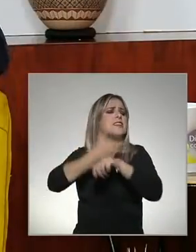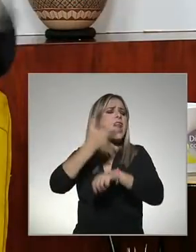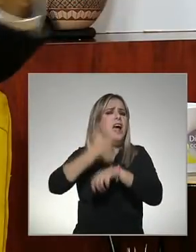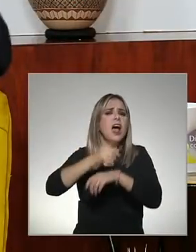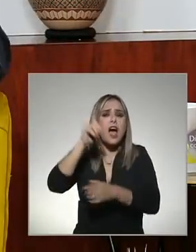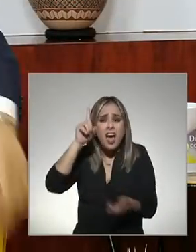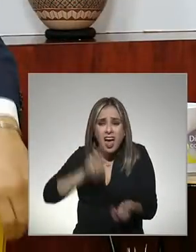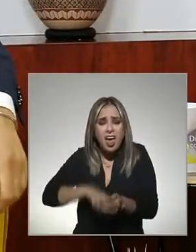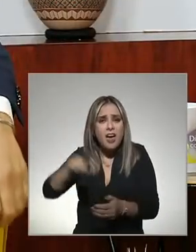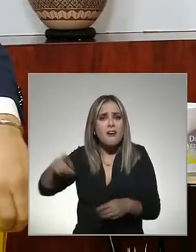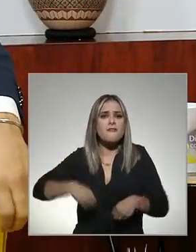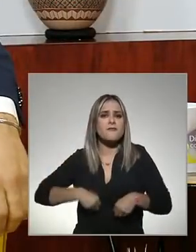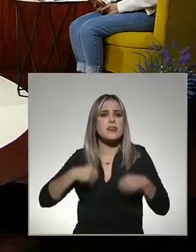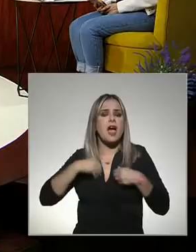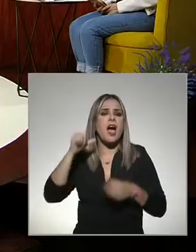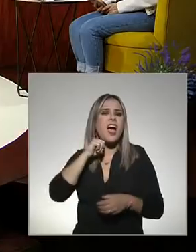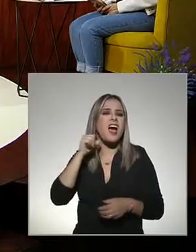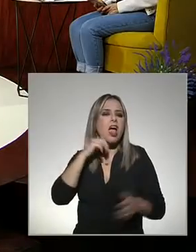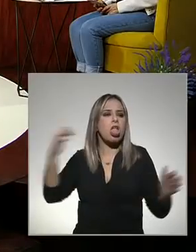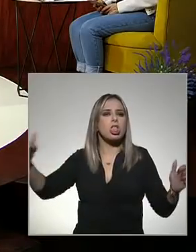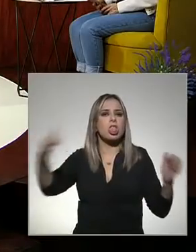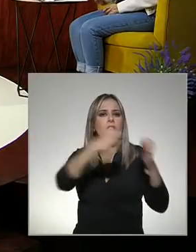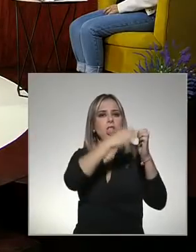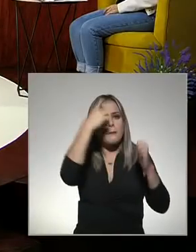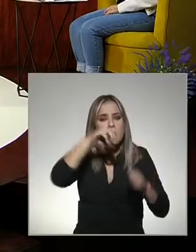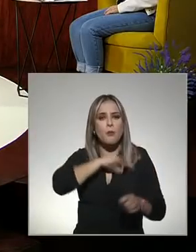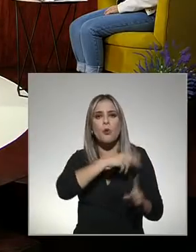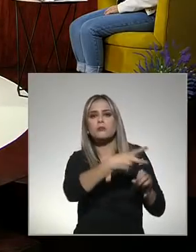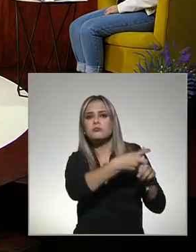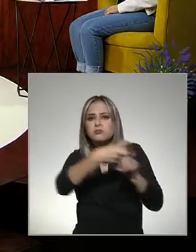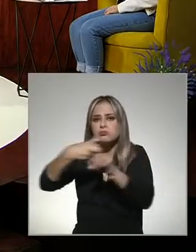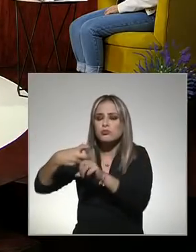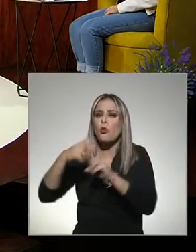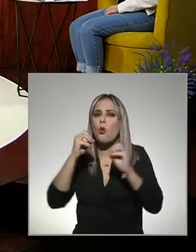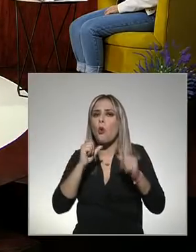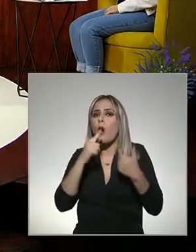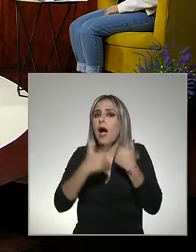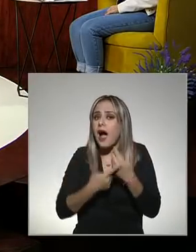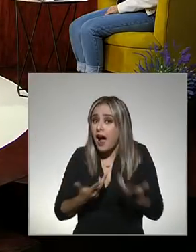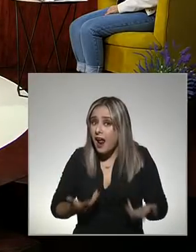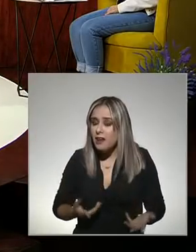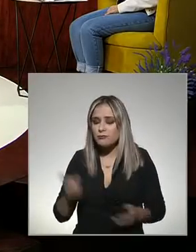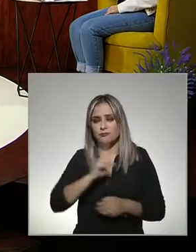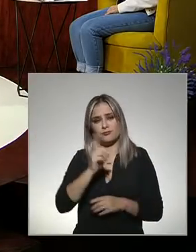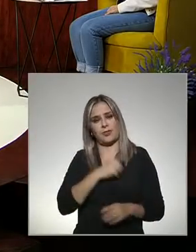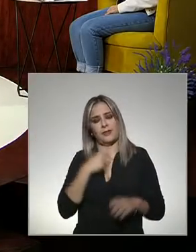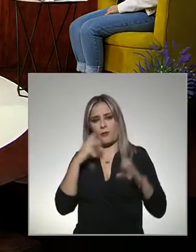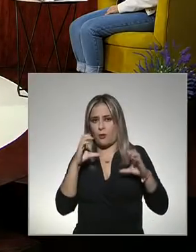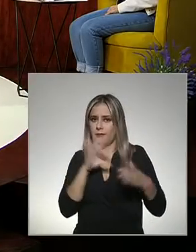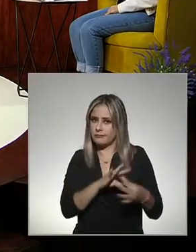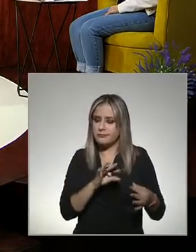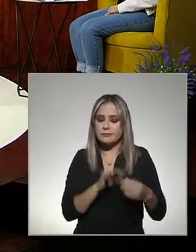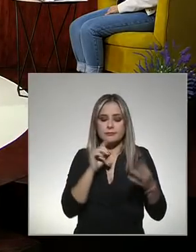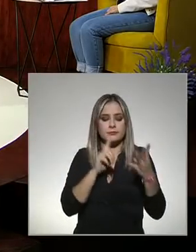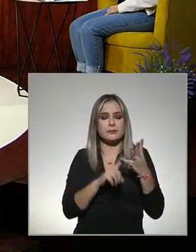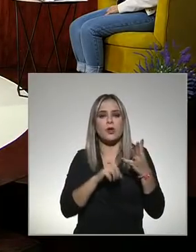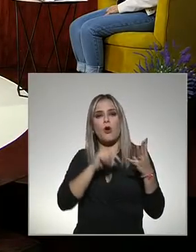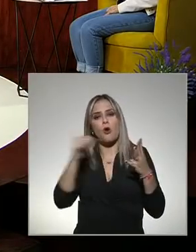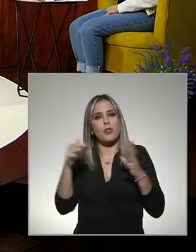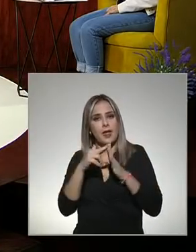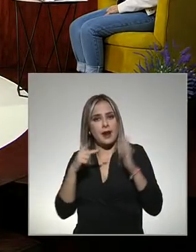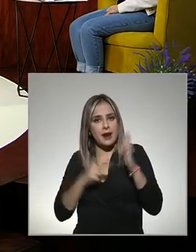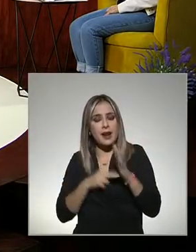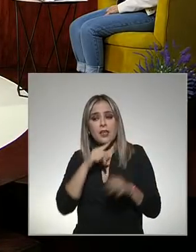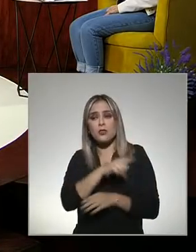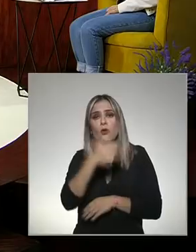dar ciertos mensajes para que luego haya contacto. Otra regla, no puedes establecer contacto con alguien